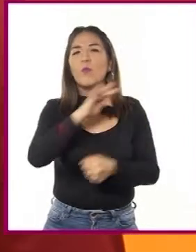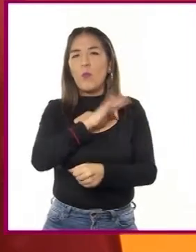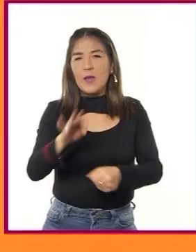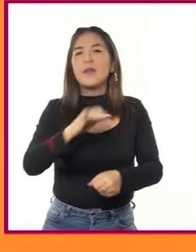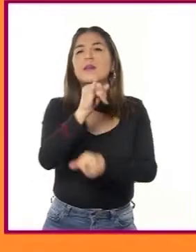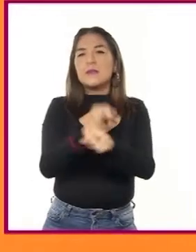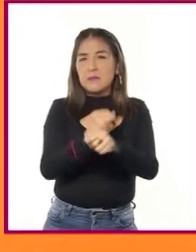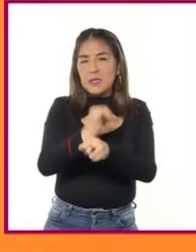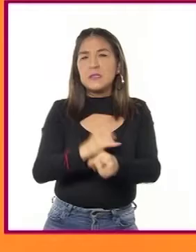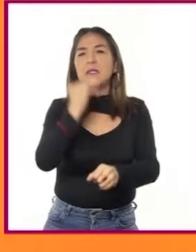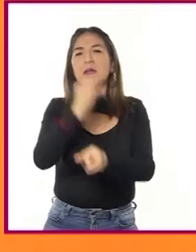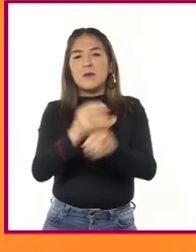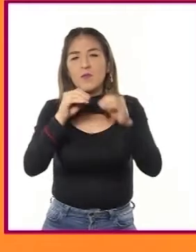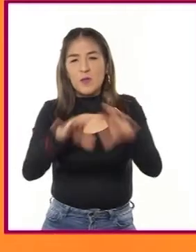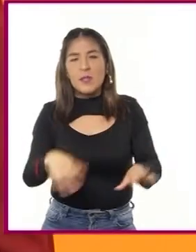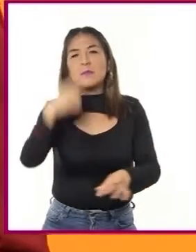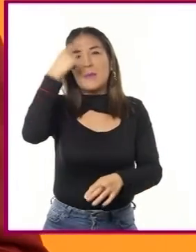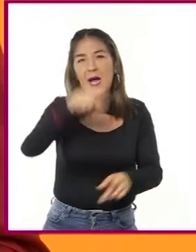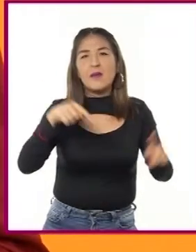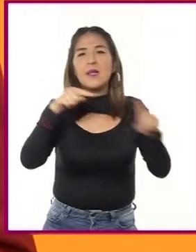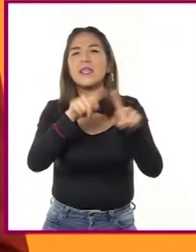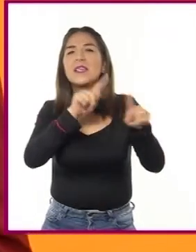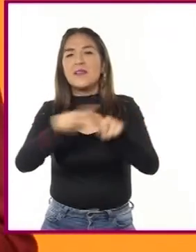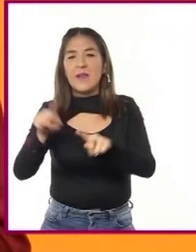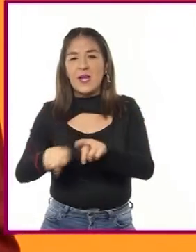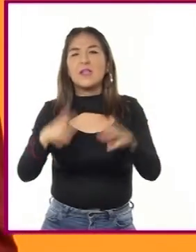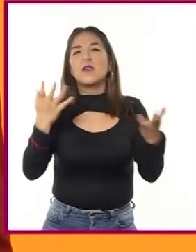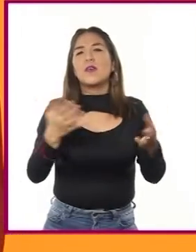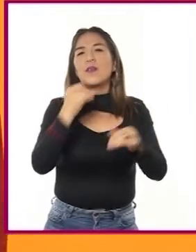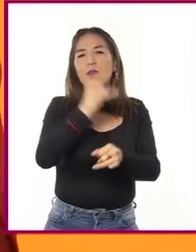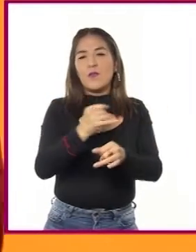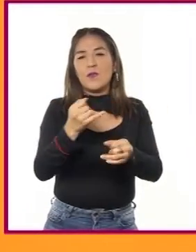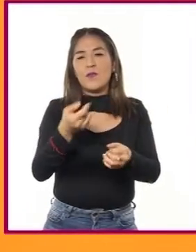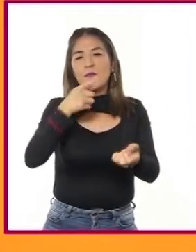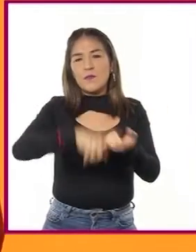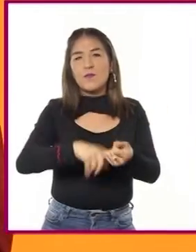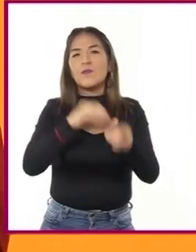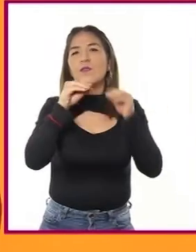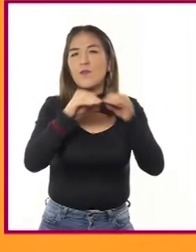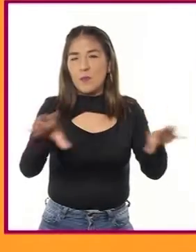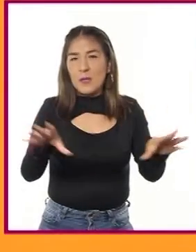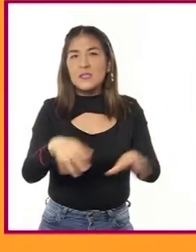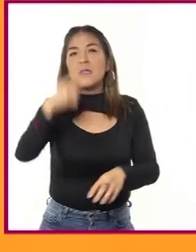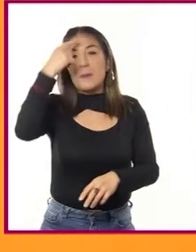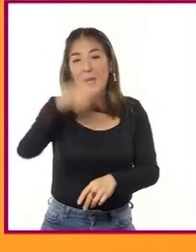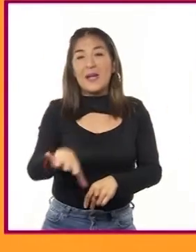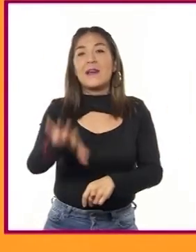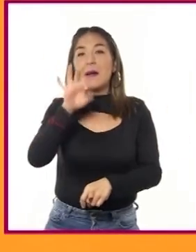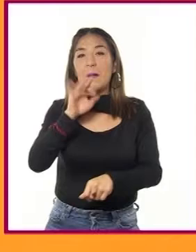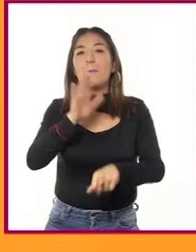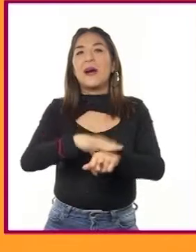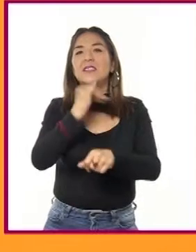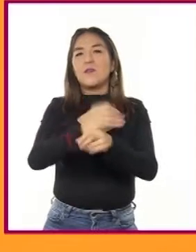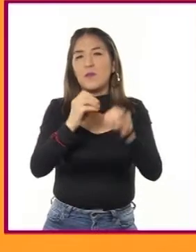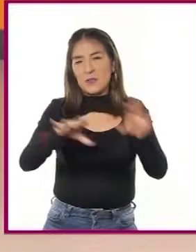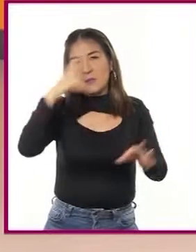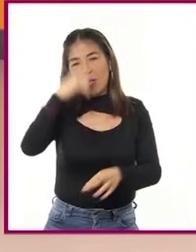buscar información más precisa en diferentes fuentes para obtener más datos que nos sean de